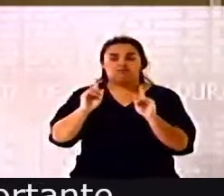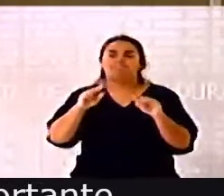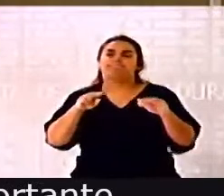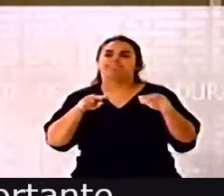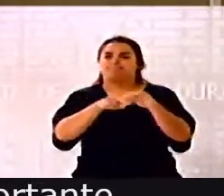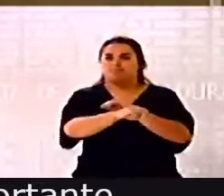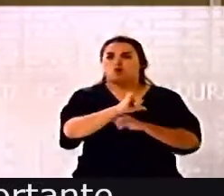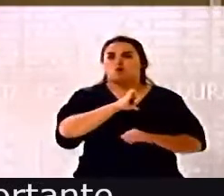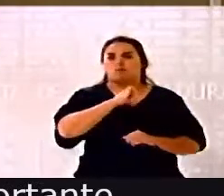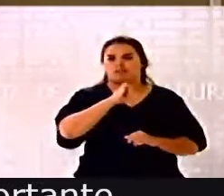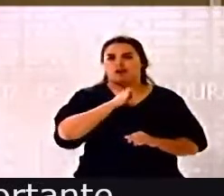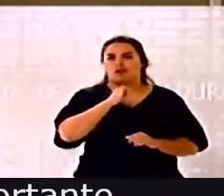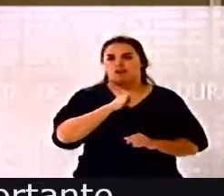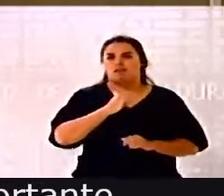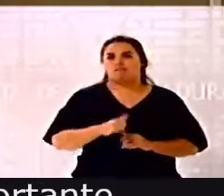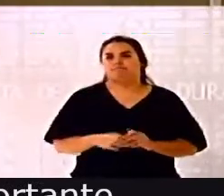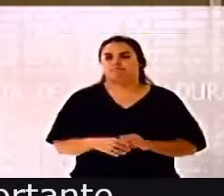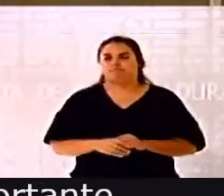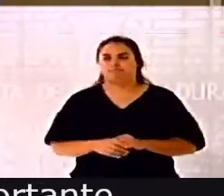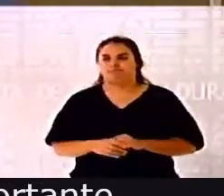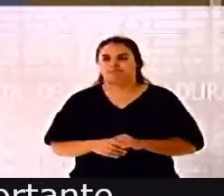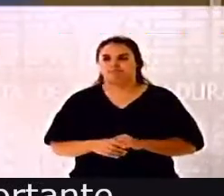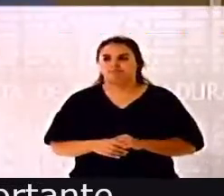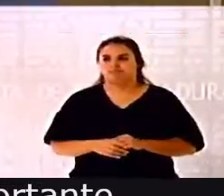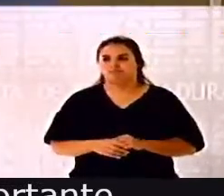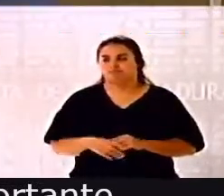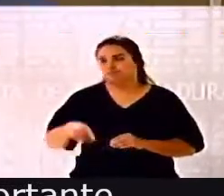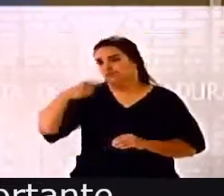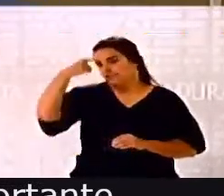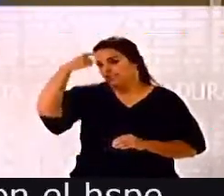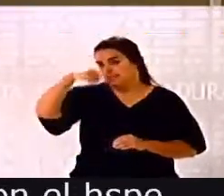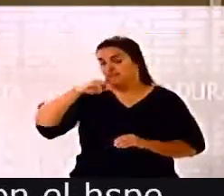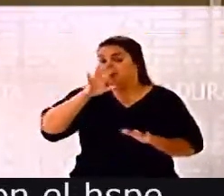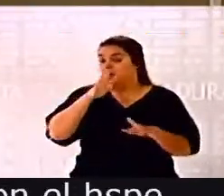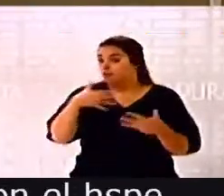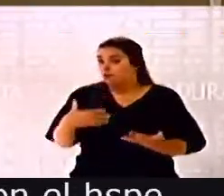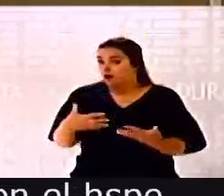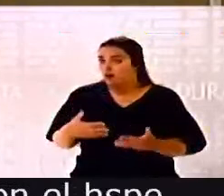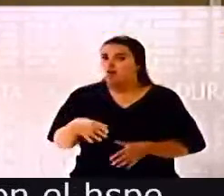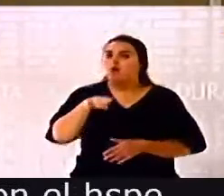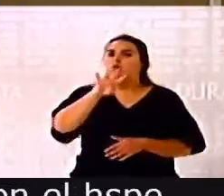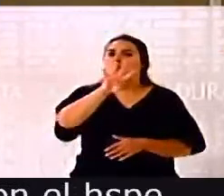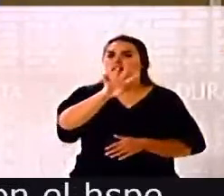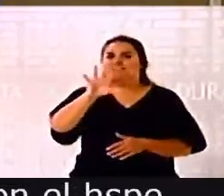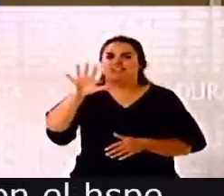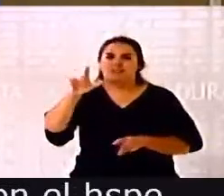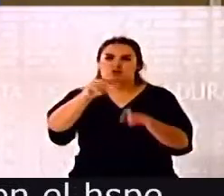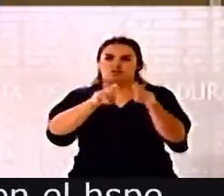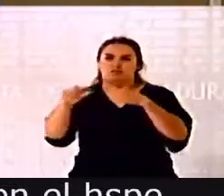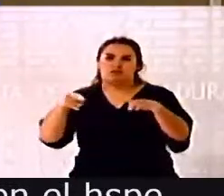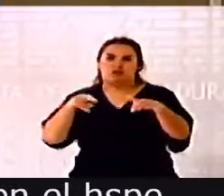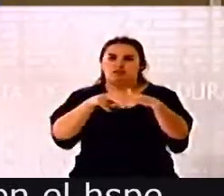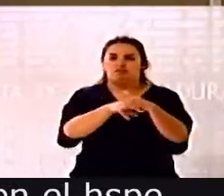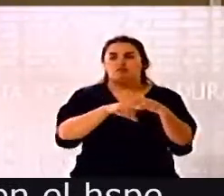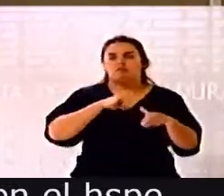ingresado en el hospital. Saben ustedes que en este momento tenemos 45 personas ingresadas.